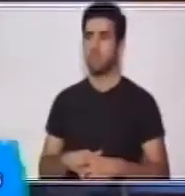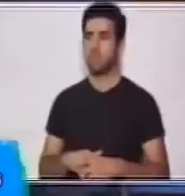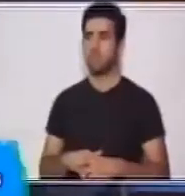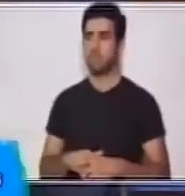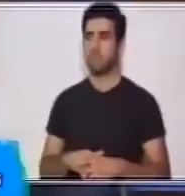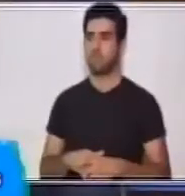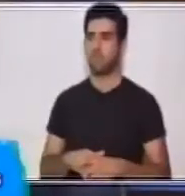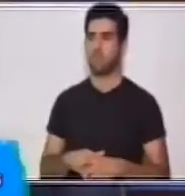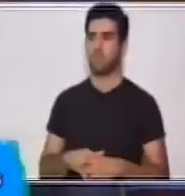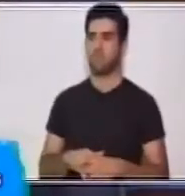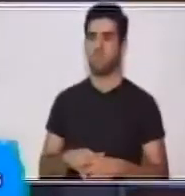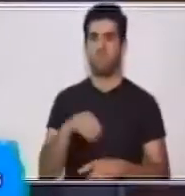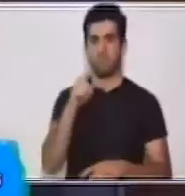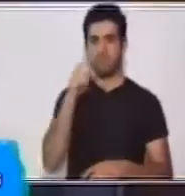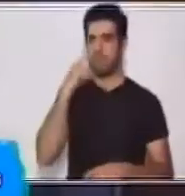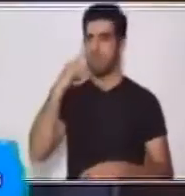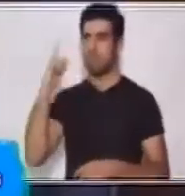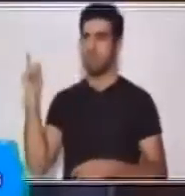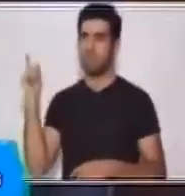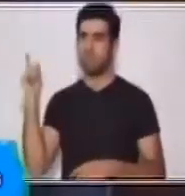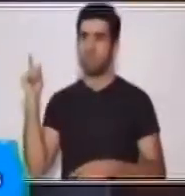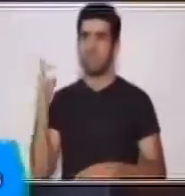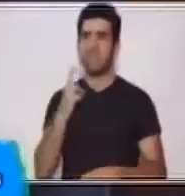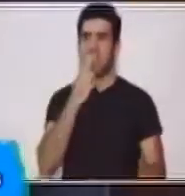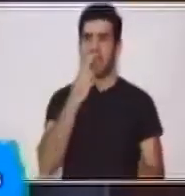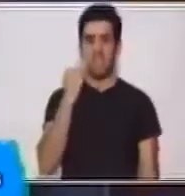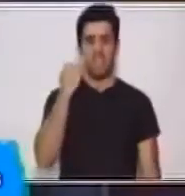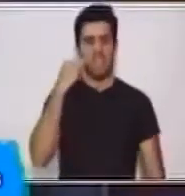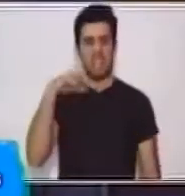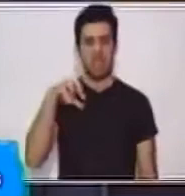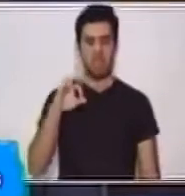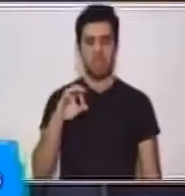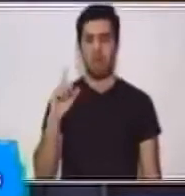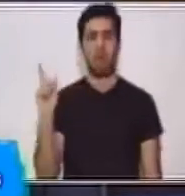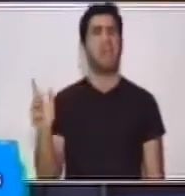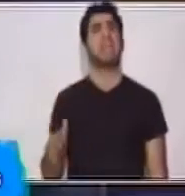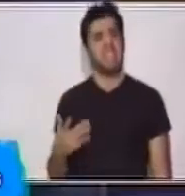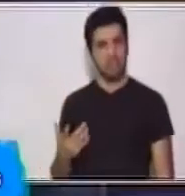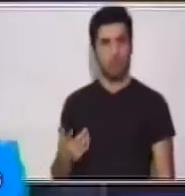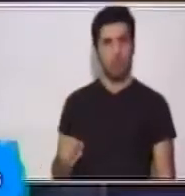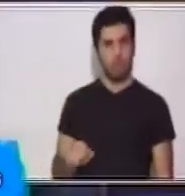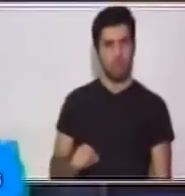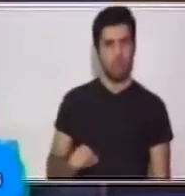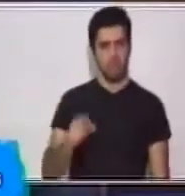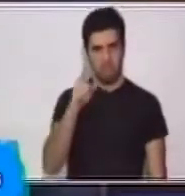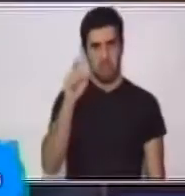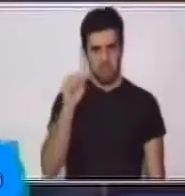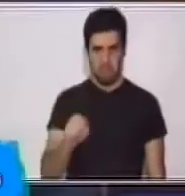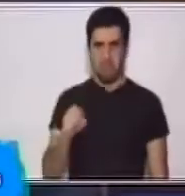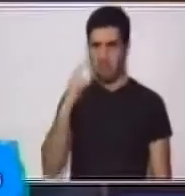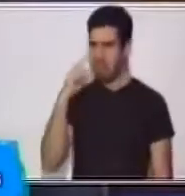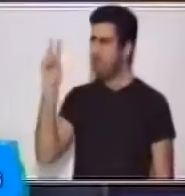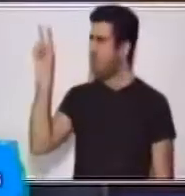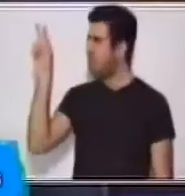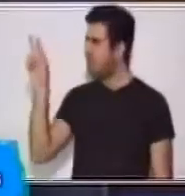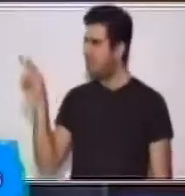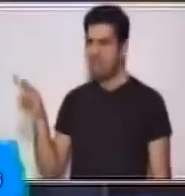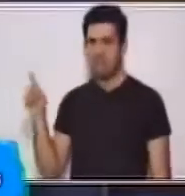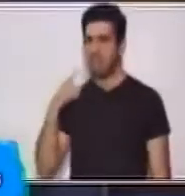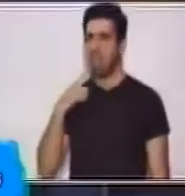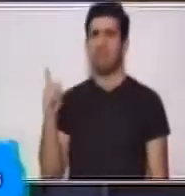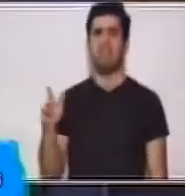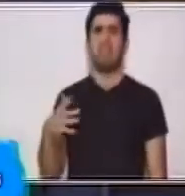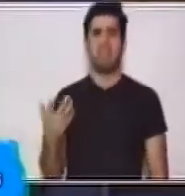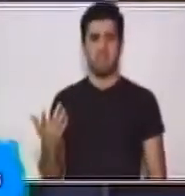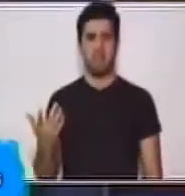¿Y qué es esto? Dice hipo... ¿Qué será? ¿Ustedes pueden leer lo que dice ahí? Muy bien, nuestro